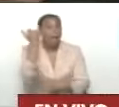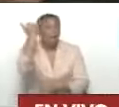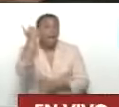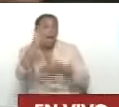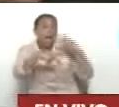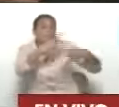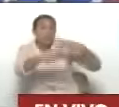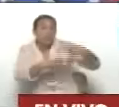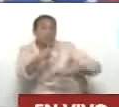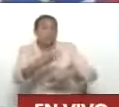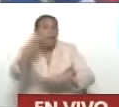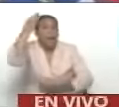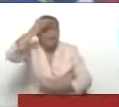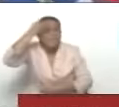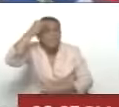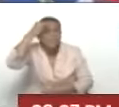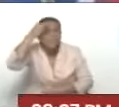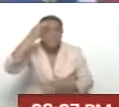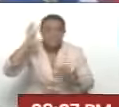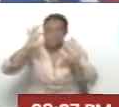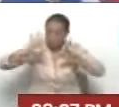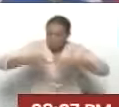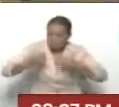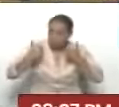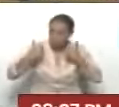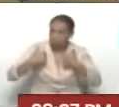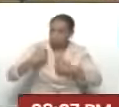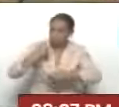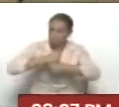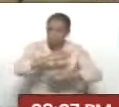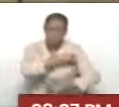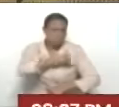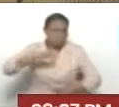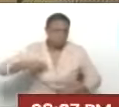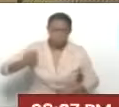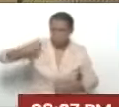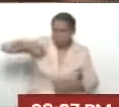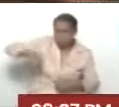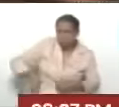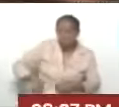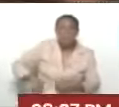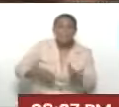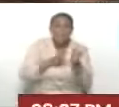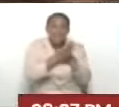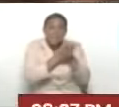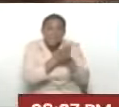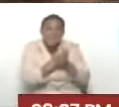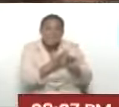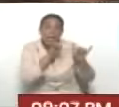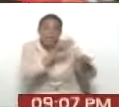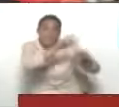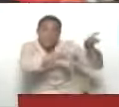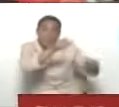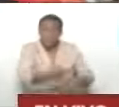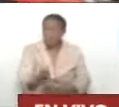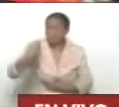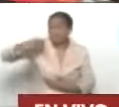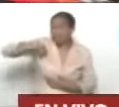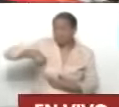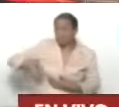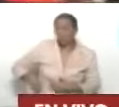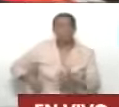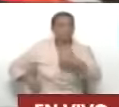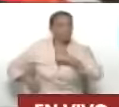producir, a pensar, a ser gente sujeto independiente. Porque el emprendimiento los hace a ellos y a ellas